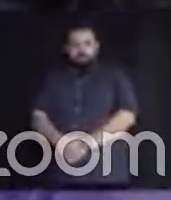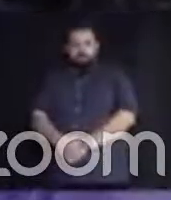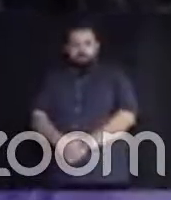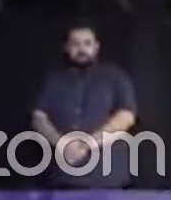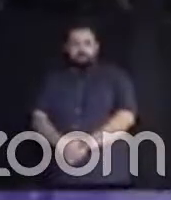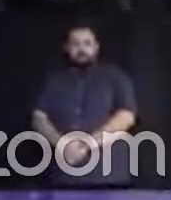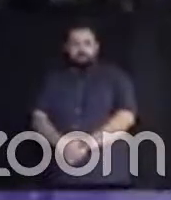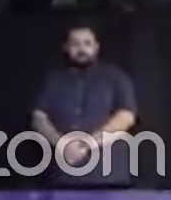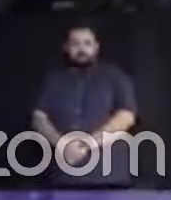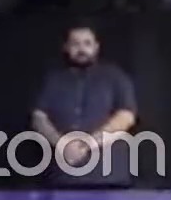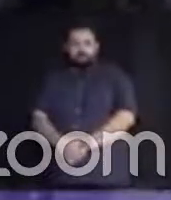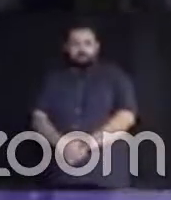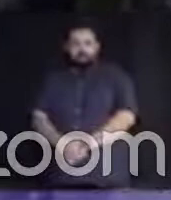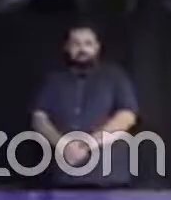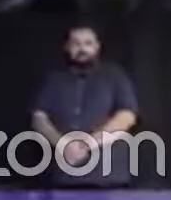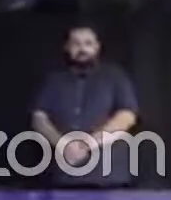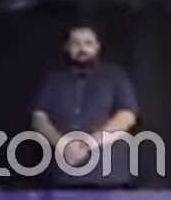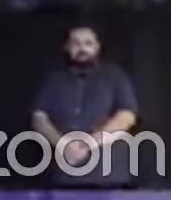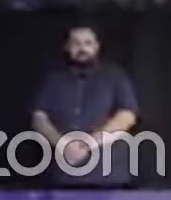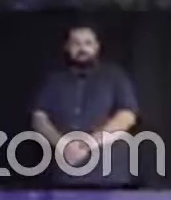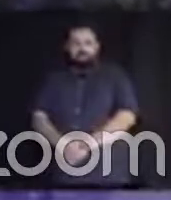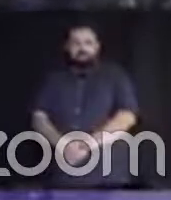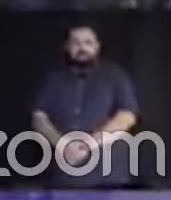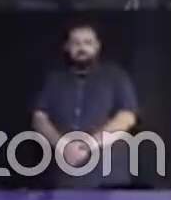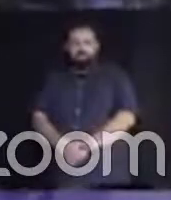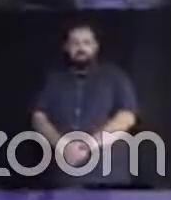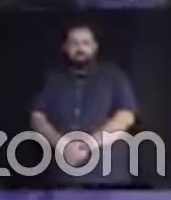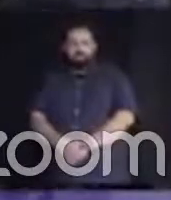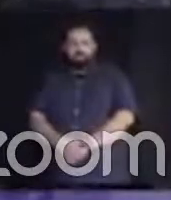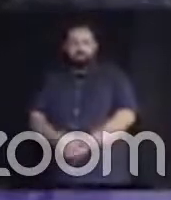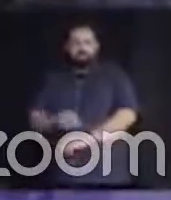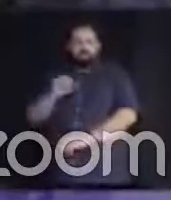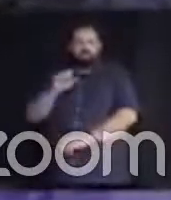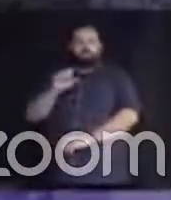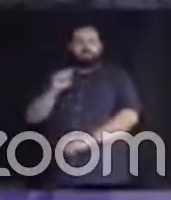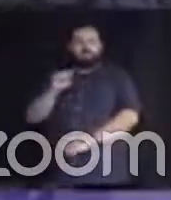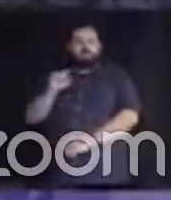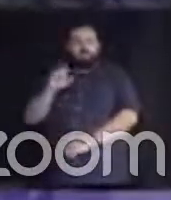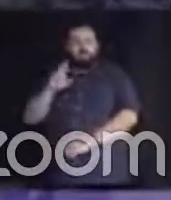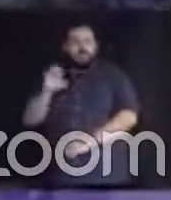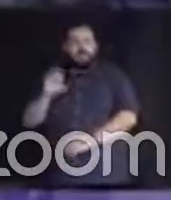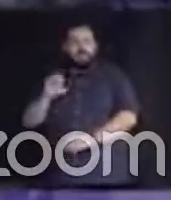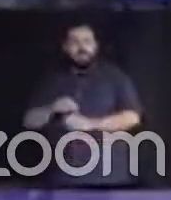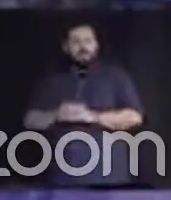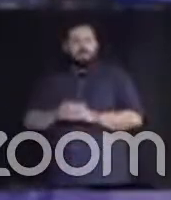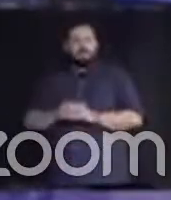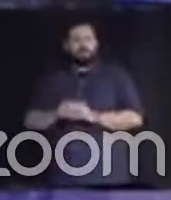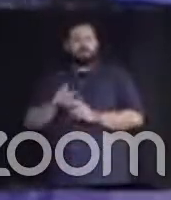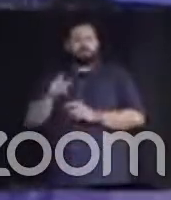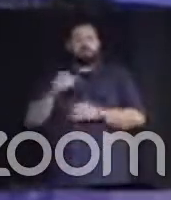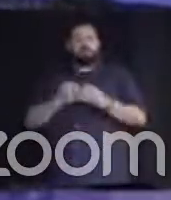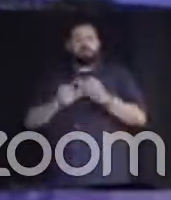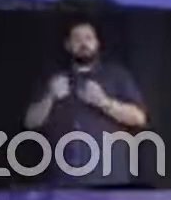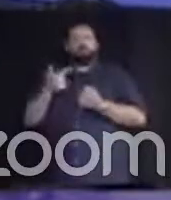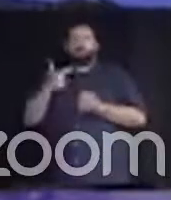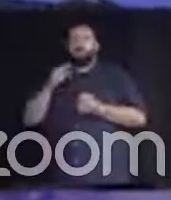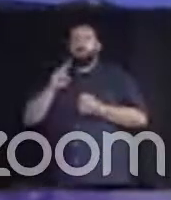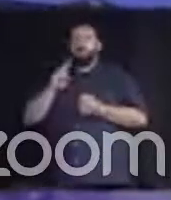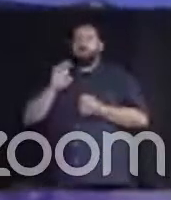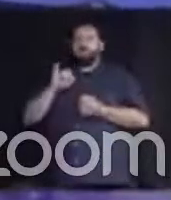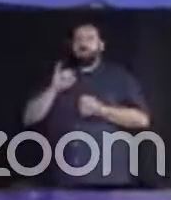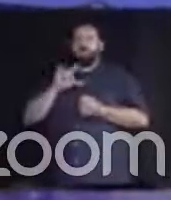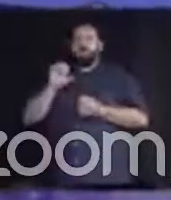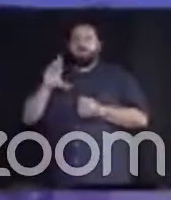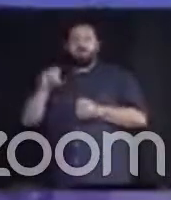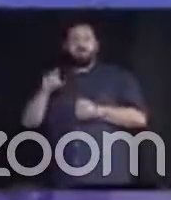Ahí les va. Setare Kativi titular y coempresario Guillermo Olivo